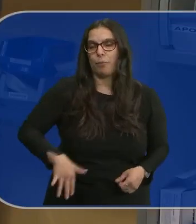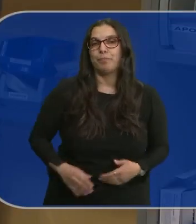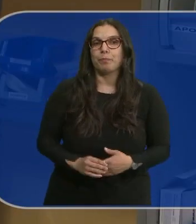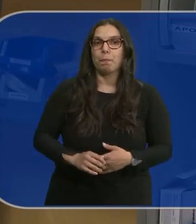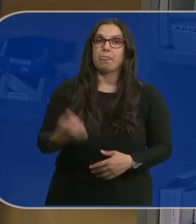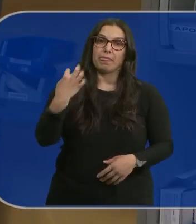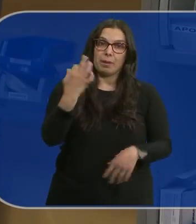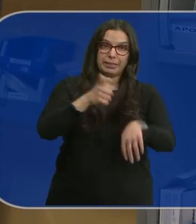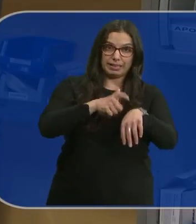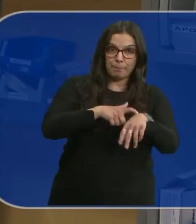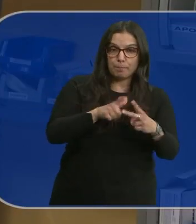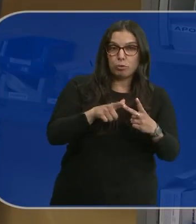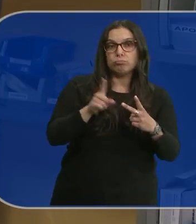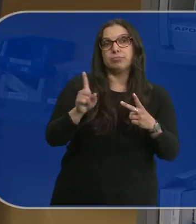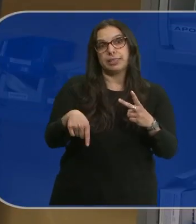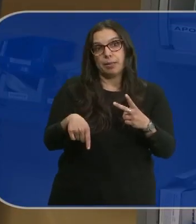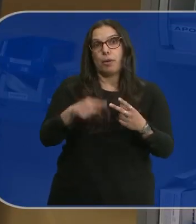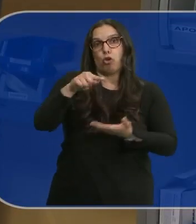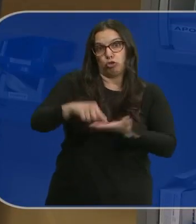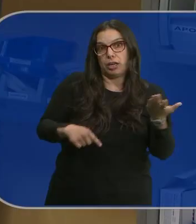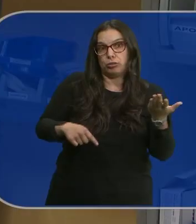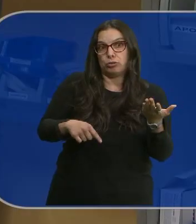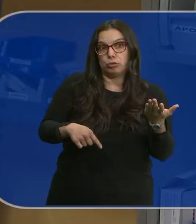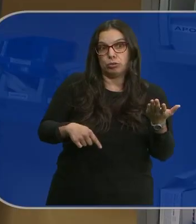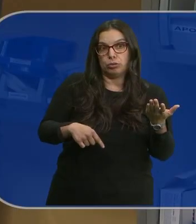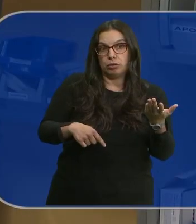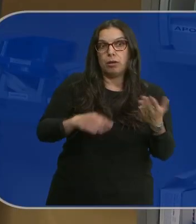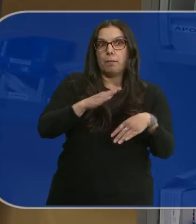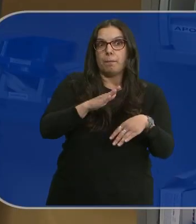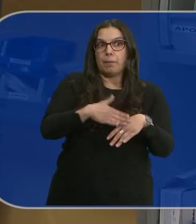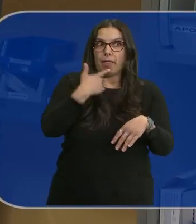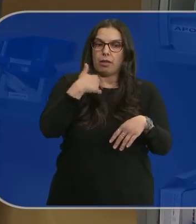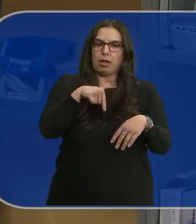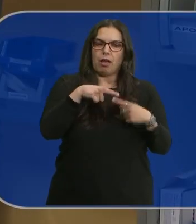tener tiempo y tienes que tener un contrato para decir voy a estar un largo,